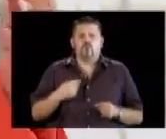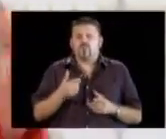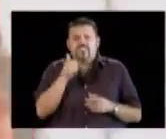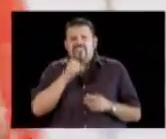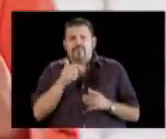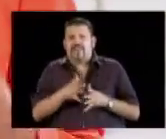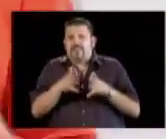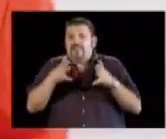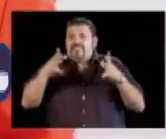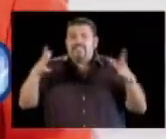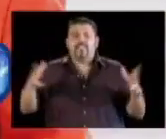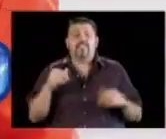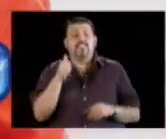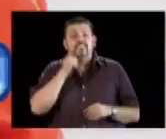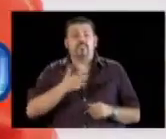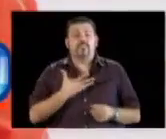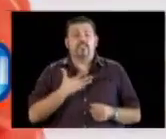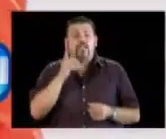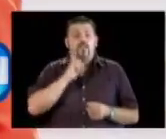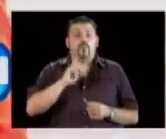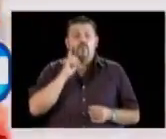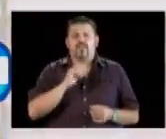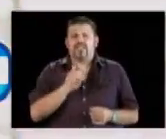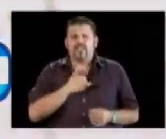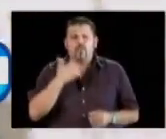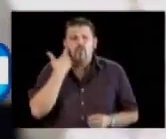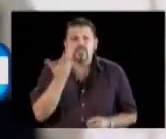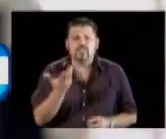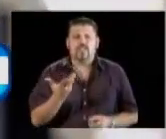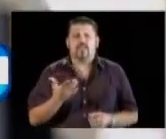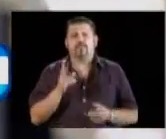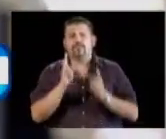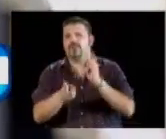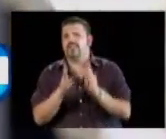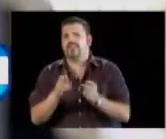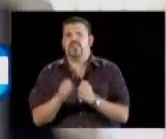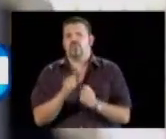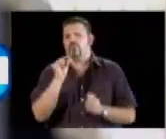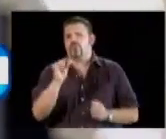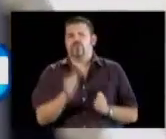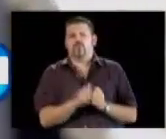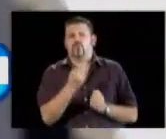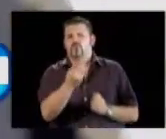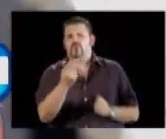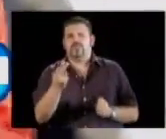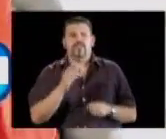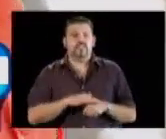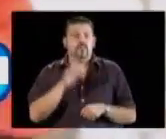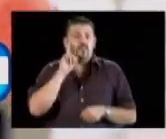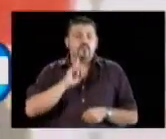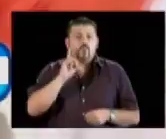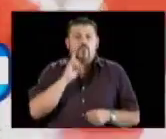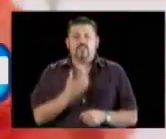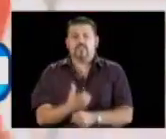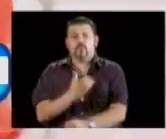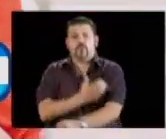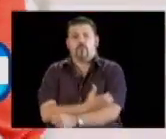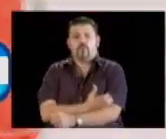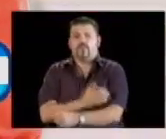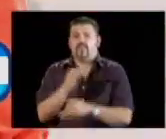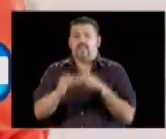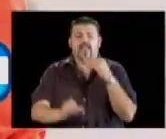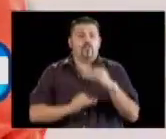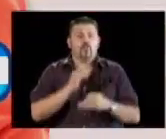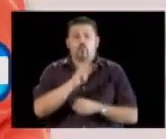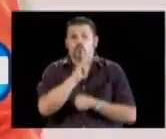la mujer, sobre todo, porque yo quisiera platicarles un poquito a las mujeres que nos acompañan el día de hoy aquí y en todos los países que